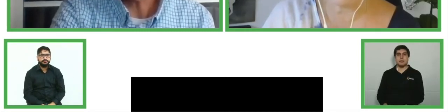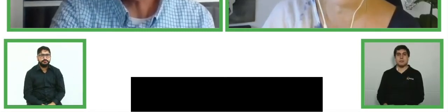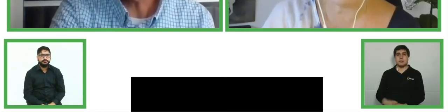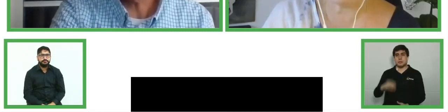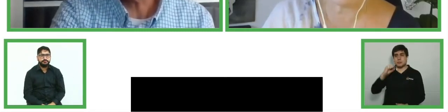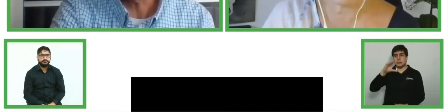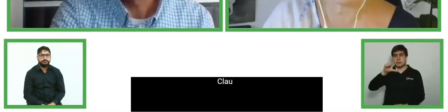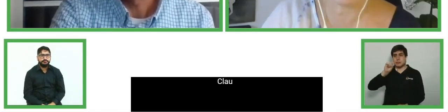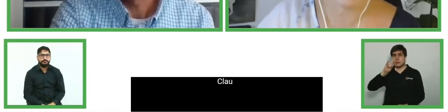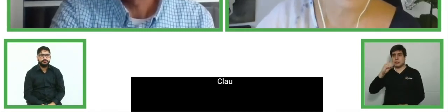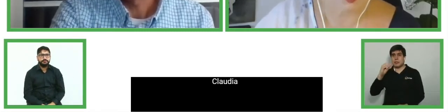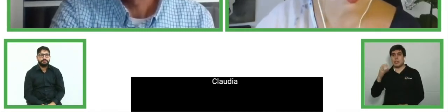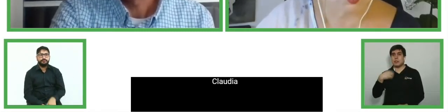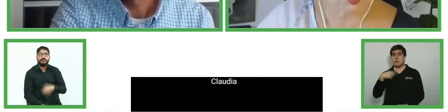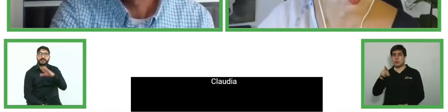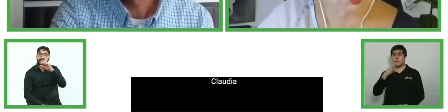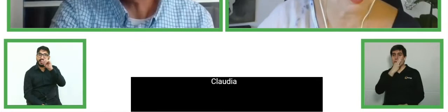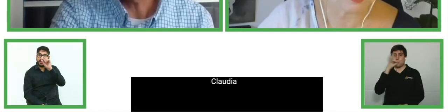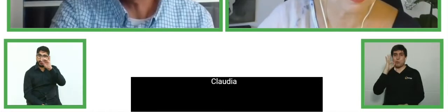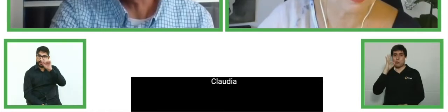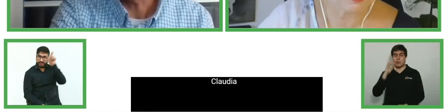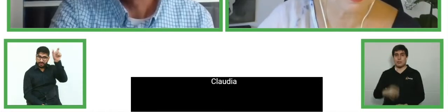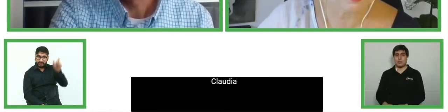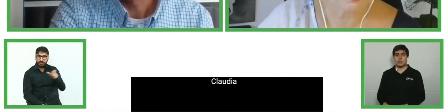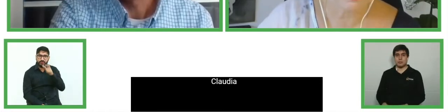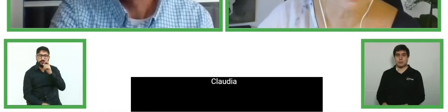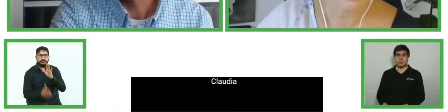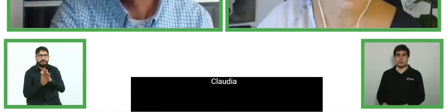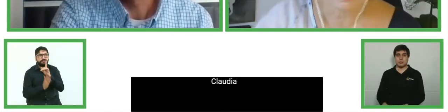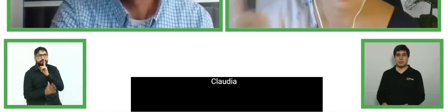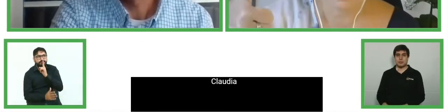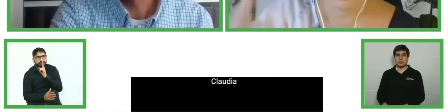Claudia, estás en silencio. Estás muted. I'm